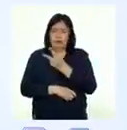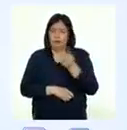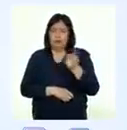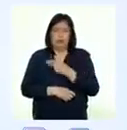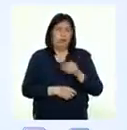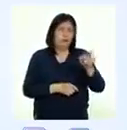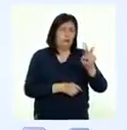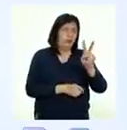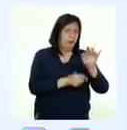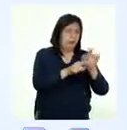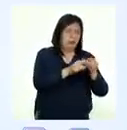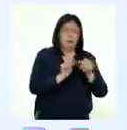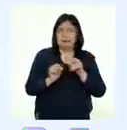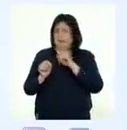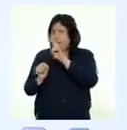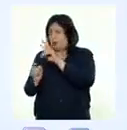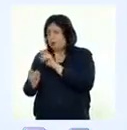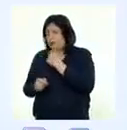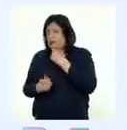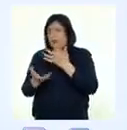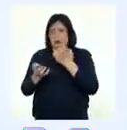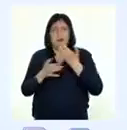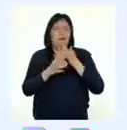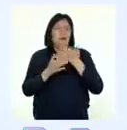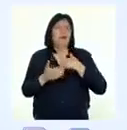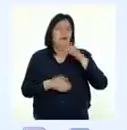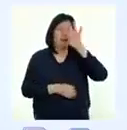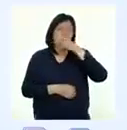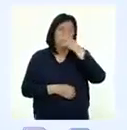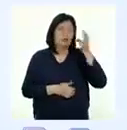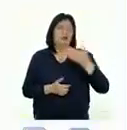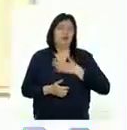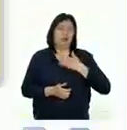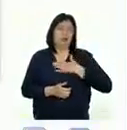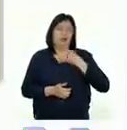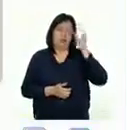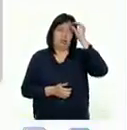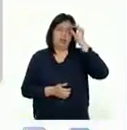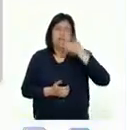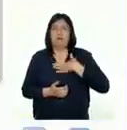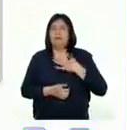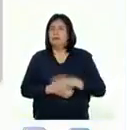textos, los de Valegnova y Joseph, yo también quiero compartir mi cuadro y mi postura.